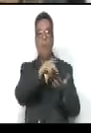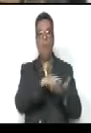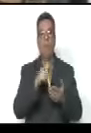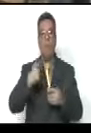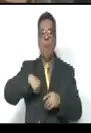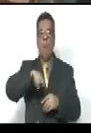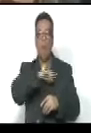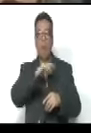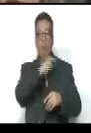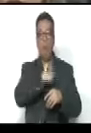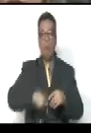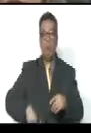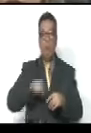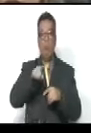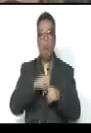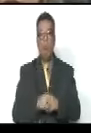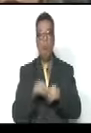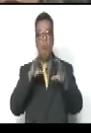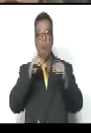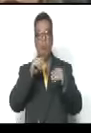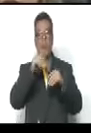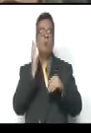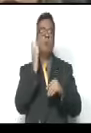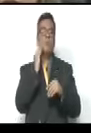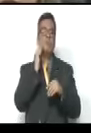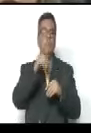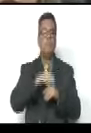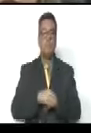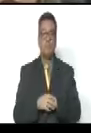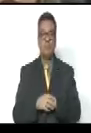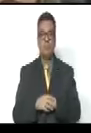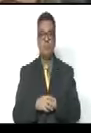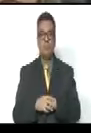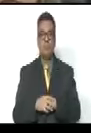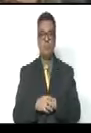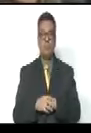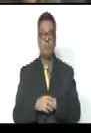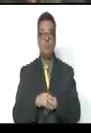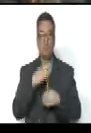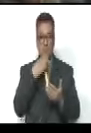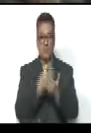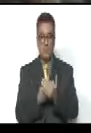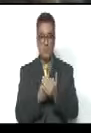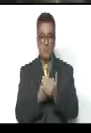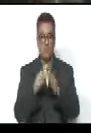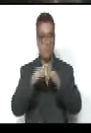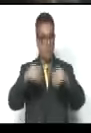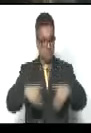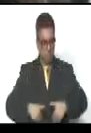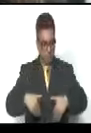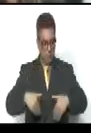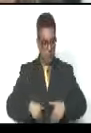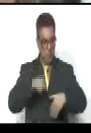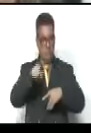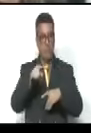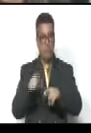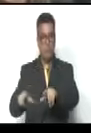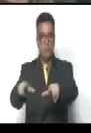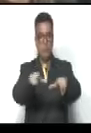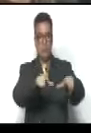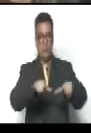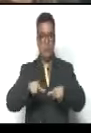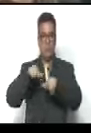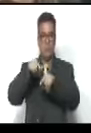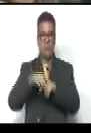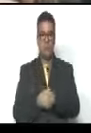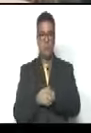participación de nuestro presidente cuando hablaba, por ejemplo, y agradecía los esfuerzos precisamente en este espacio